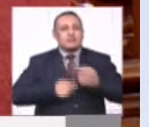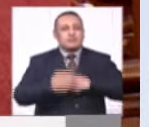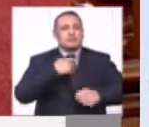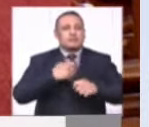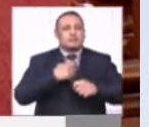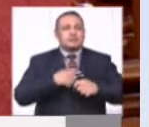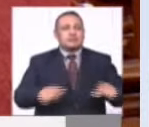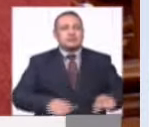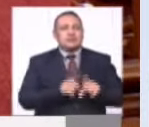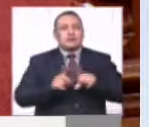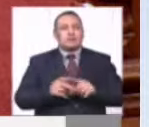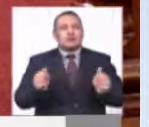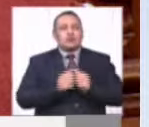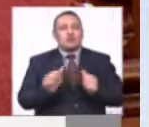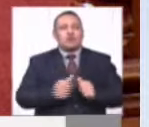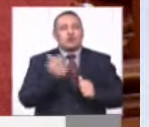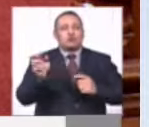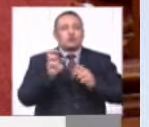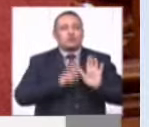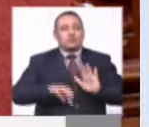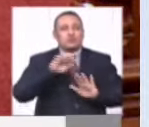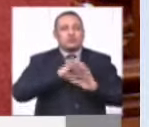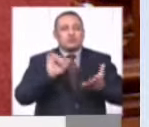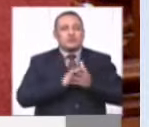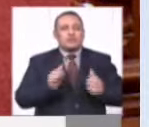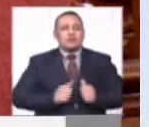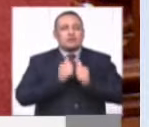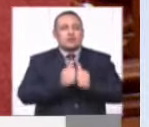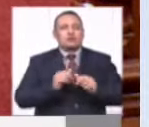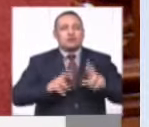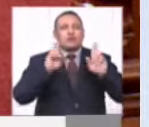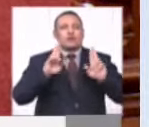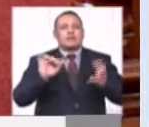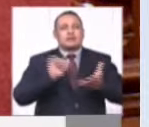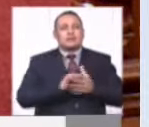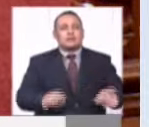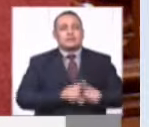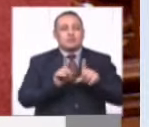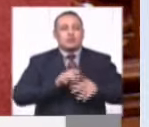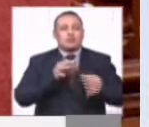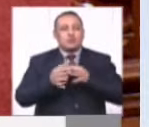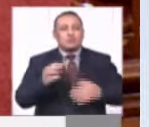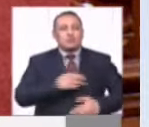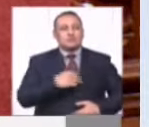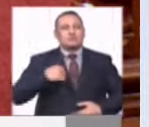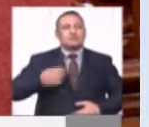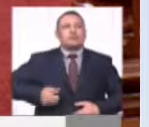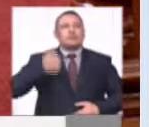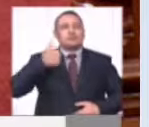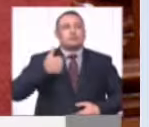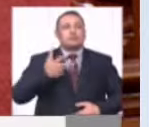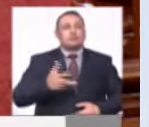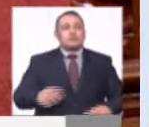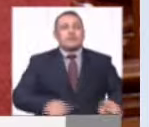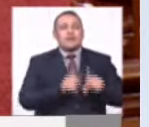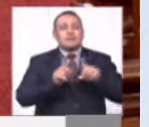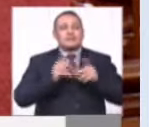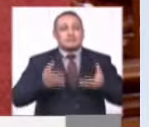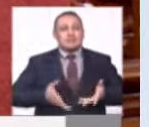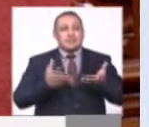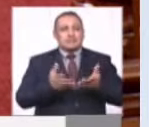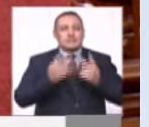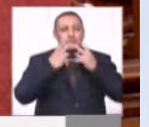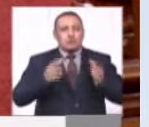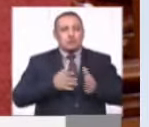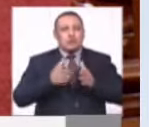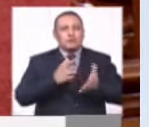agroexportaciones, y otros proyectos que irán acompañando. Y ojalá, como dijo nuestro Premier, se dé un